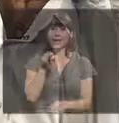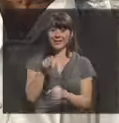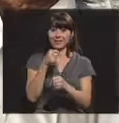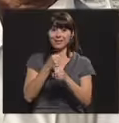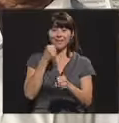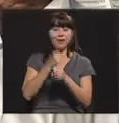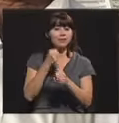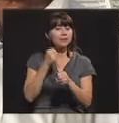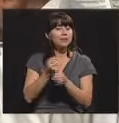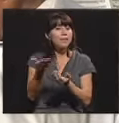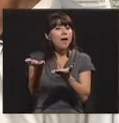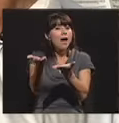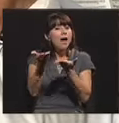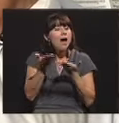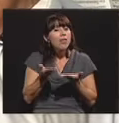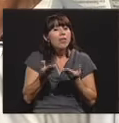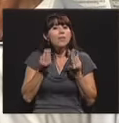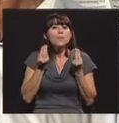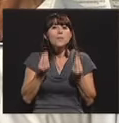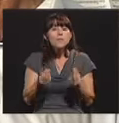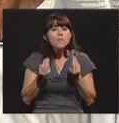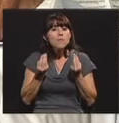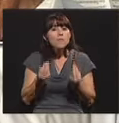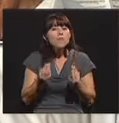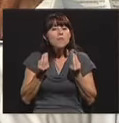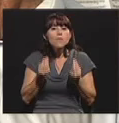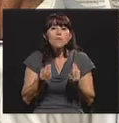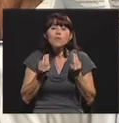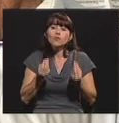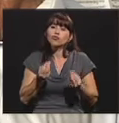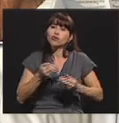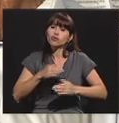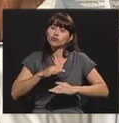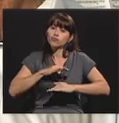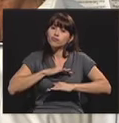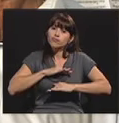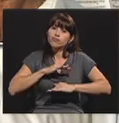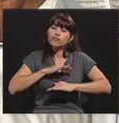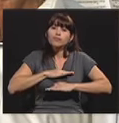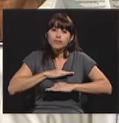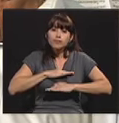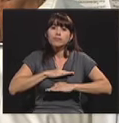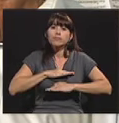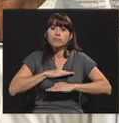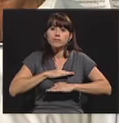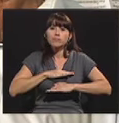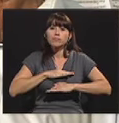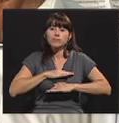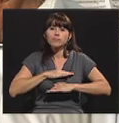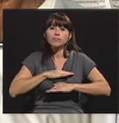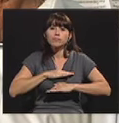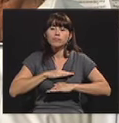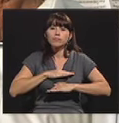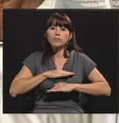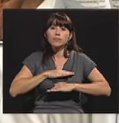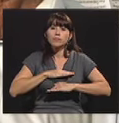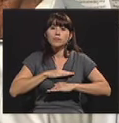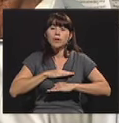Esta profesión me ha dejado cualquier cantidad de cosas llenas de satisfacción,